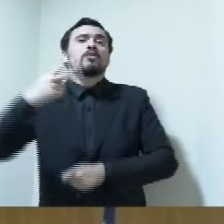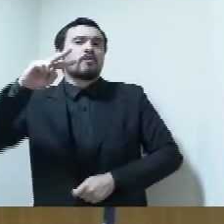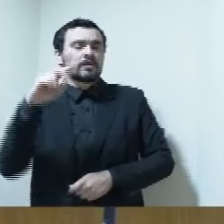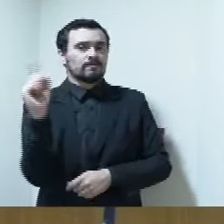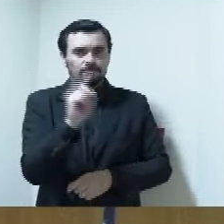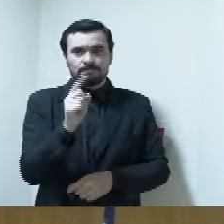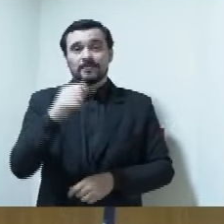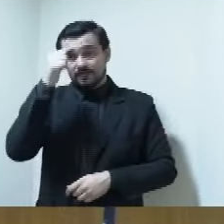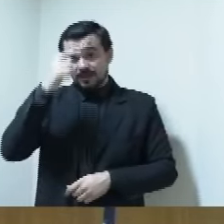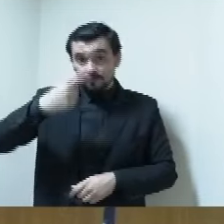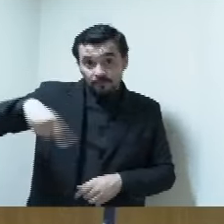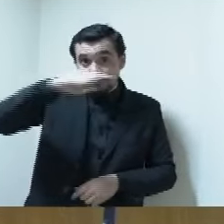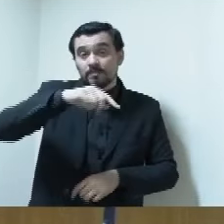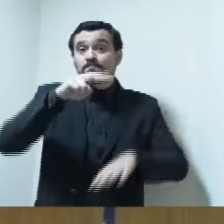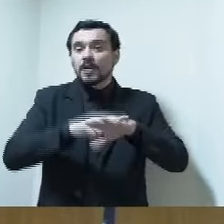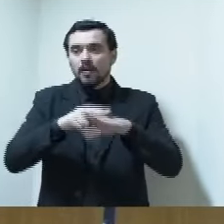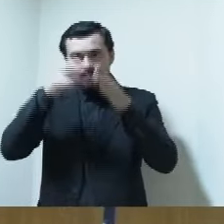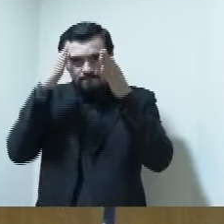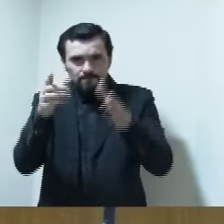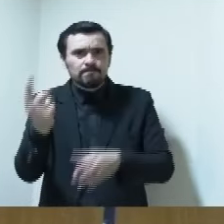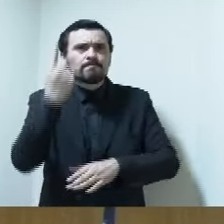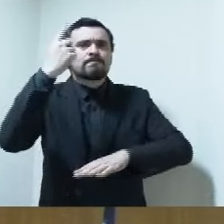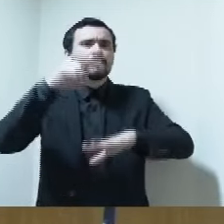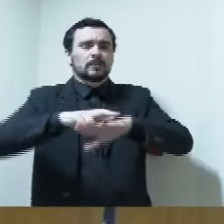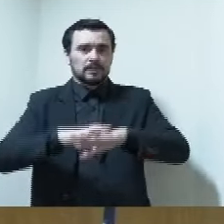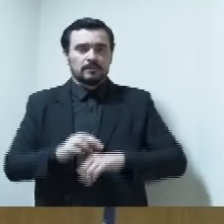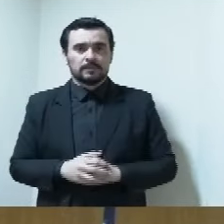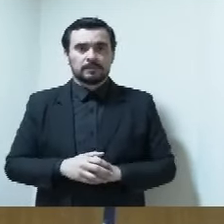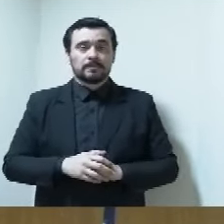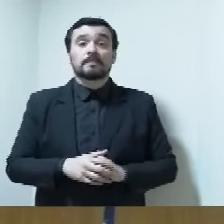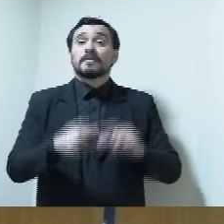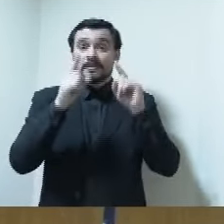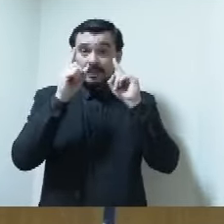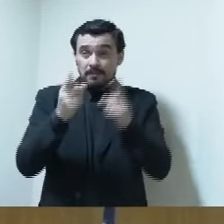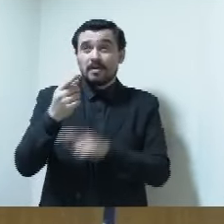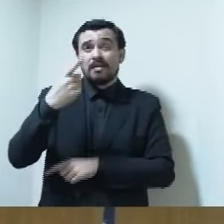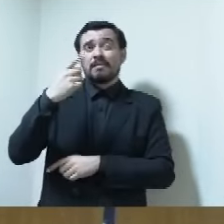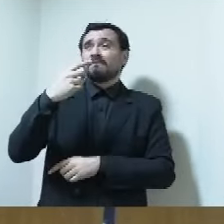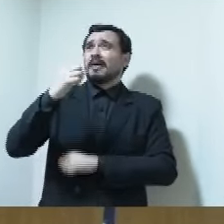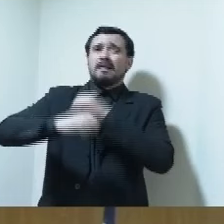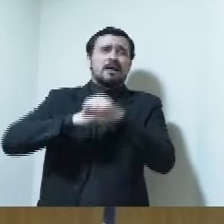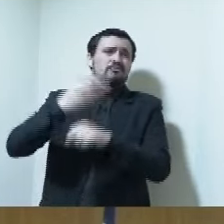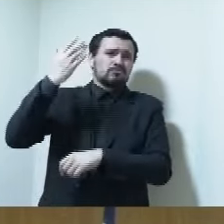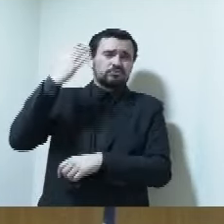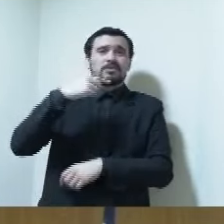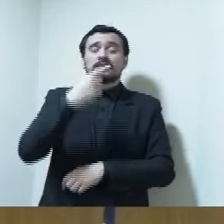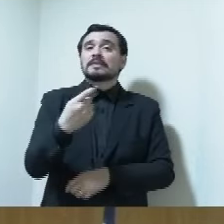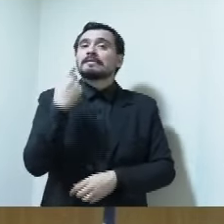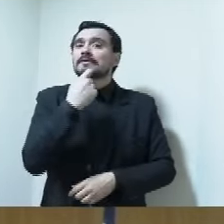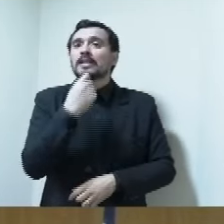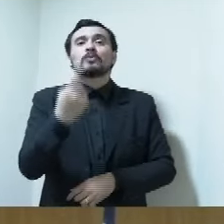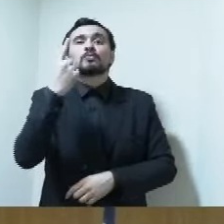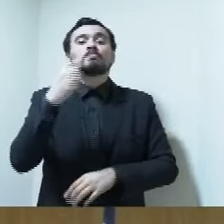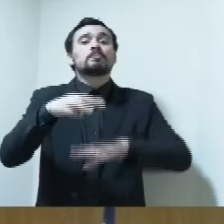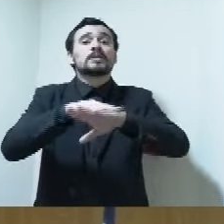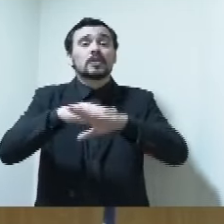el ciudadano en el centro de toda la acción. También hace décadas sabíamos de la necesidad de tener un verdadero Ministerio de